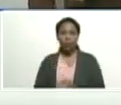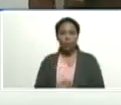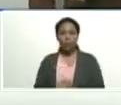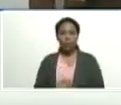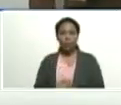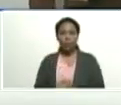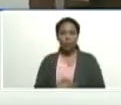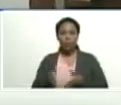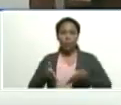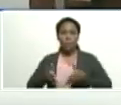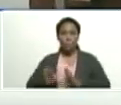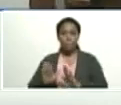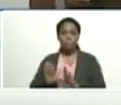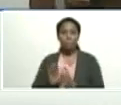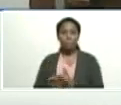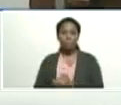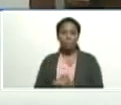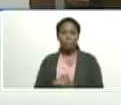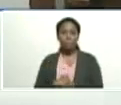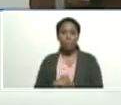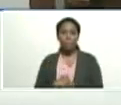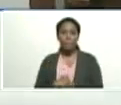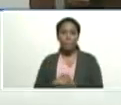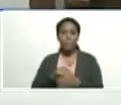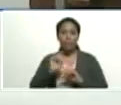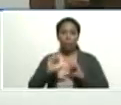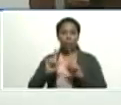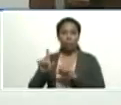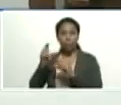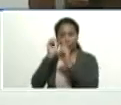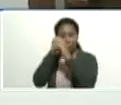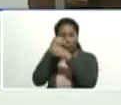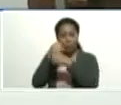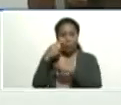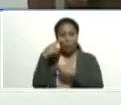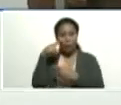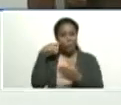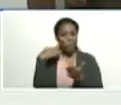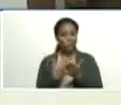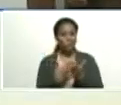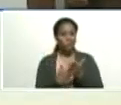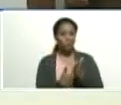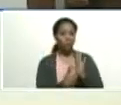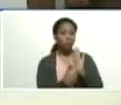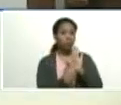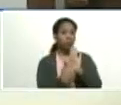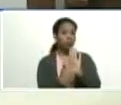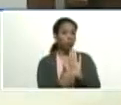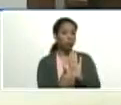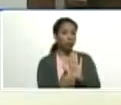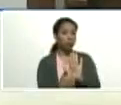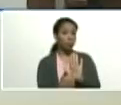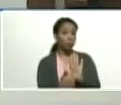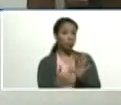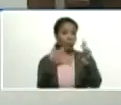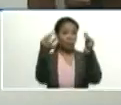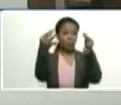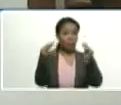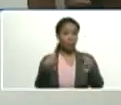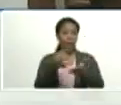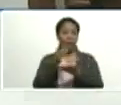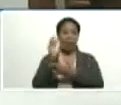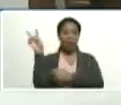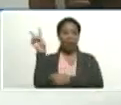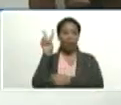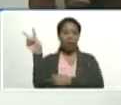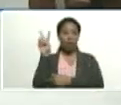Nace la fundación y el laboratorio para certificar y garantizar la excelencia del café